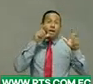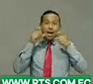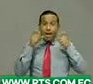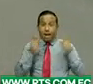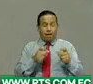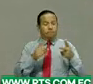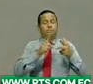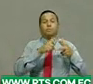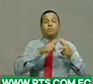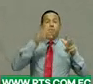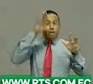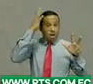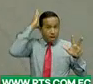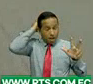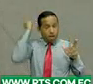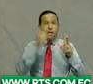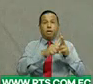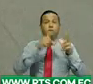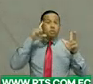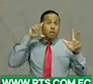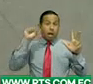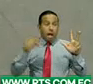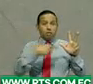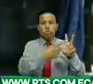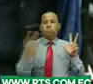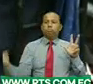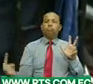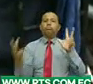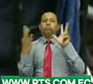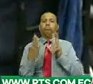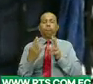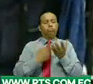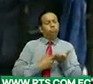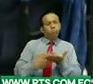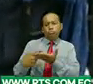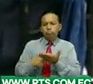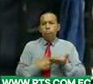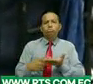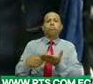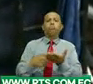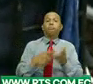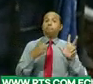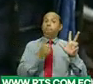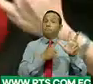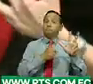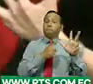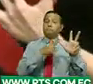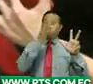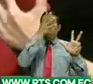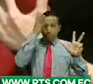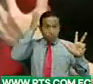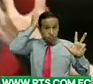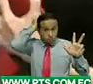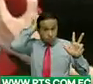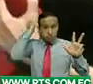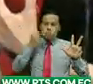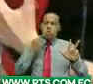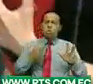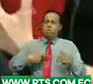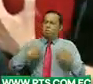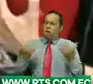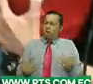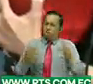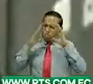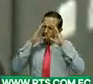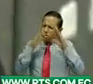y Guillermo Lasso para revisar los resultados electorales. El primero en mantener la reunión fue Yacu Pérez, quien se mantiene atento al escrutinio,